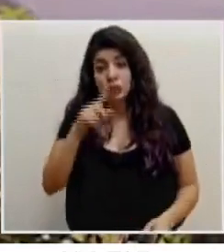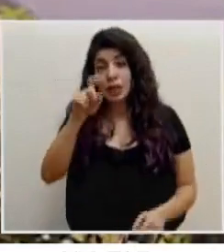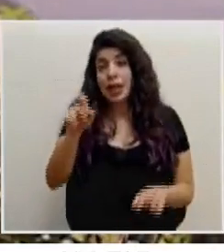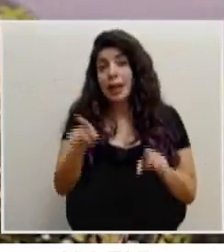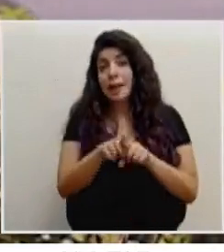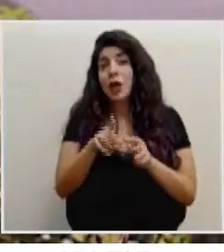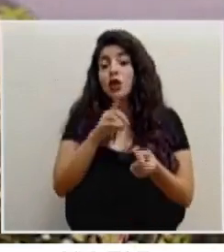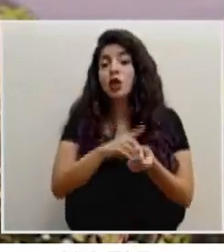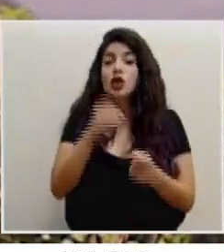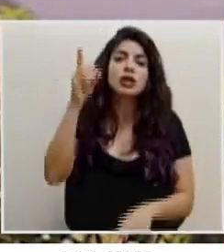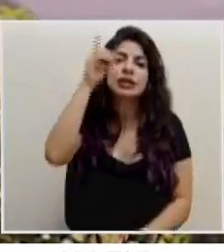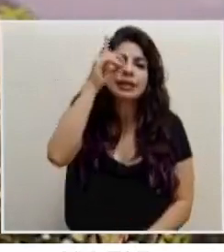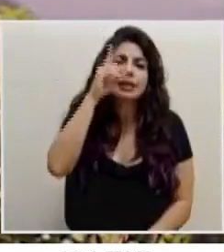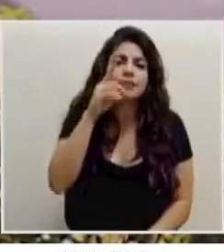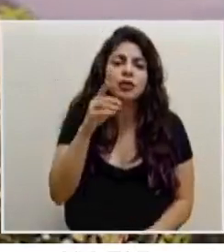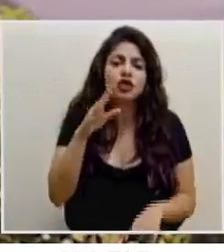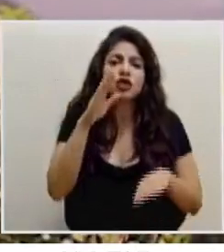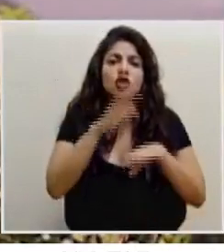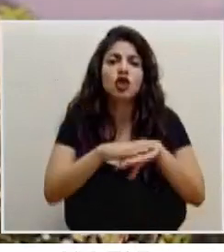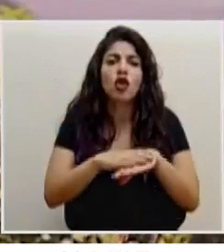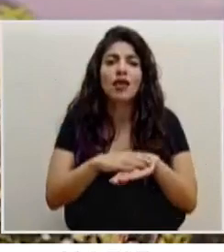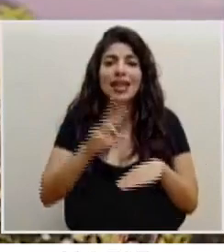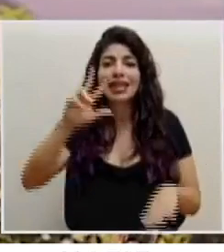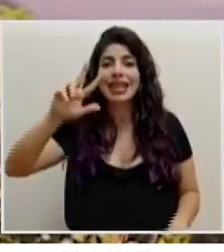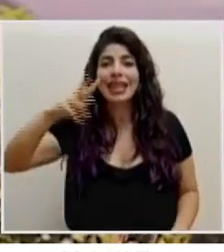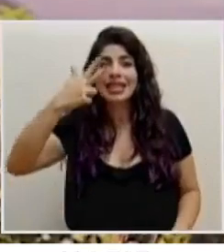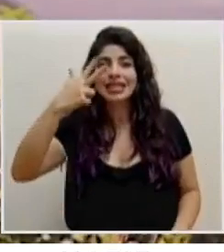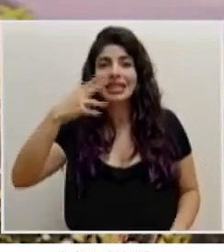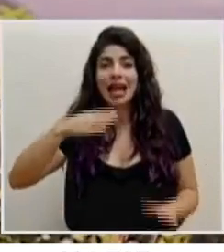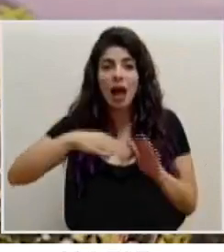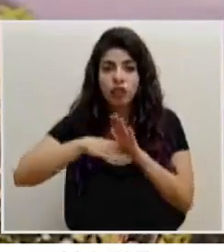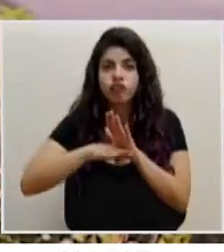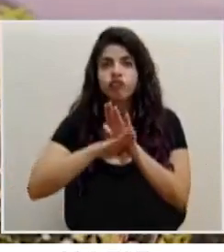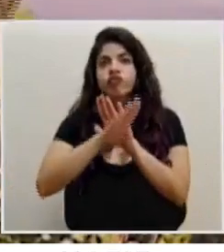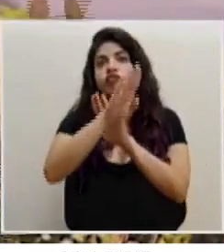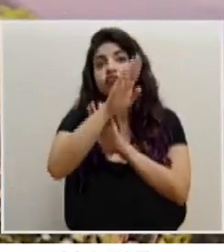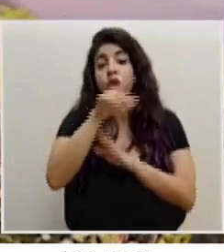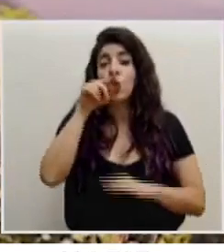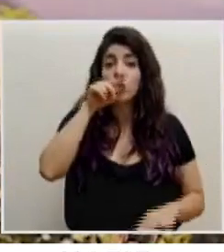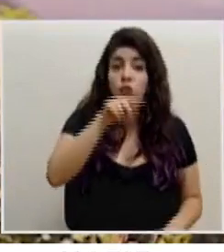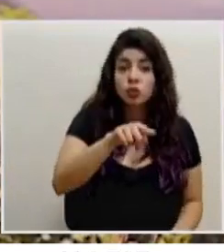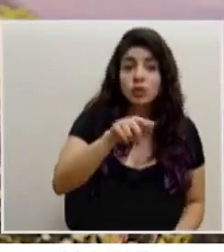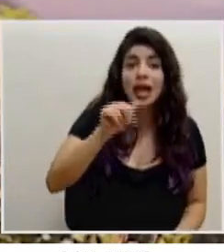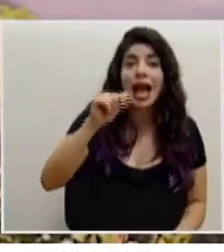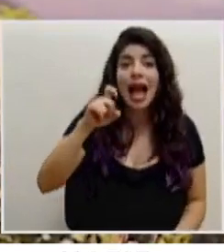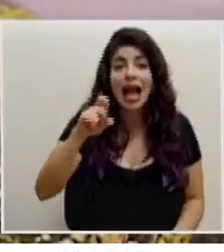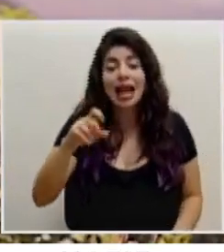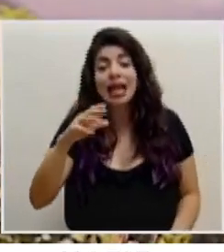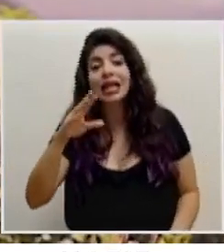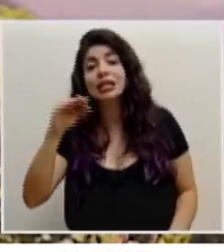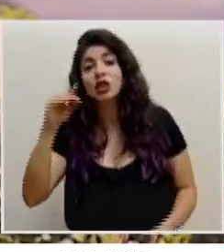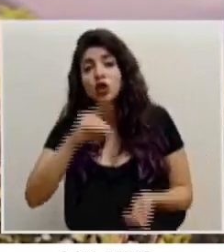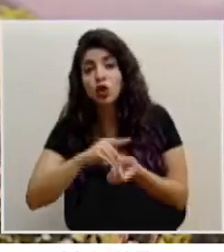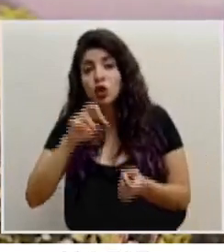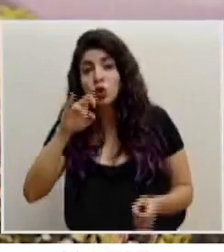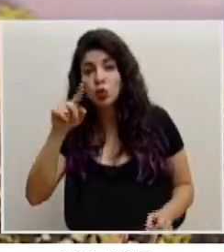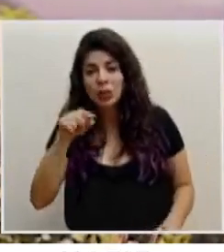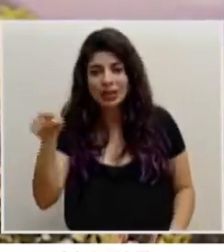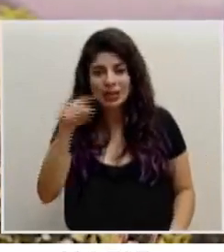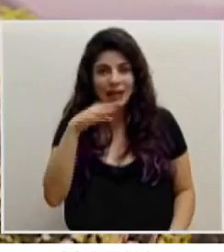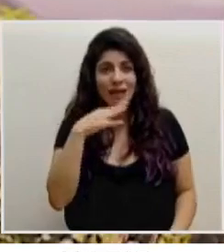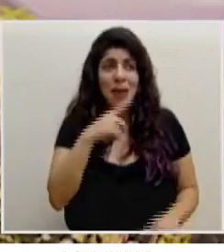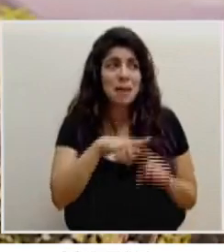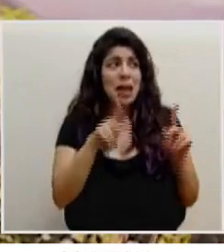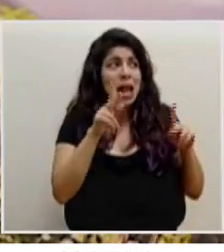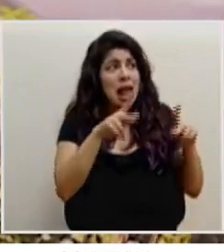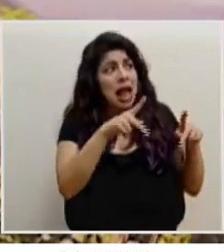al doctor Salas sobre la llegada a la tercera ola. Doctor, usted y el don Alex y el doctor Ruiz ya han hablado de esto. Sin embargo, nadie